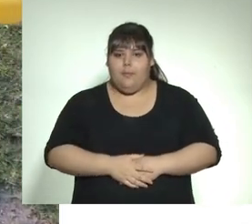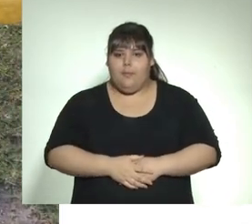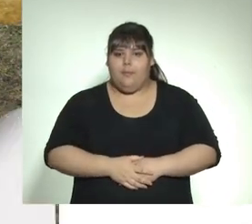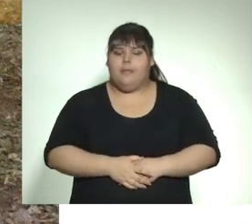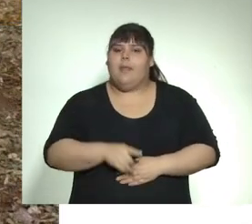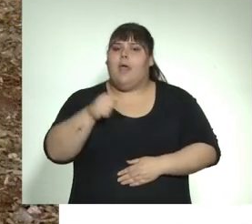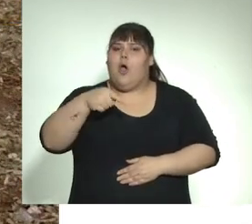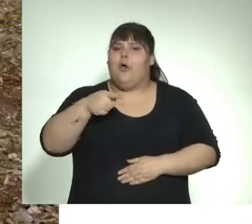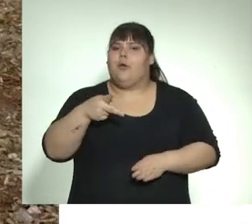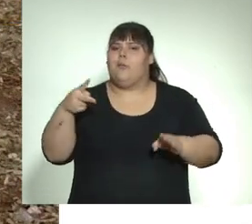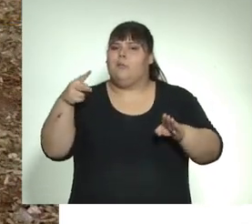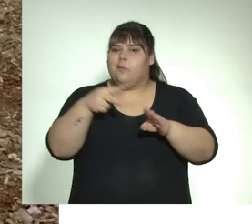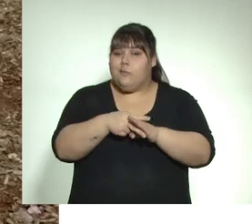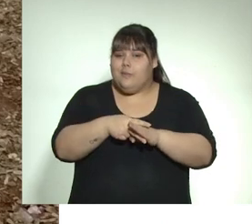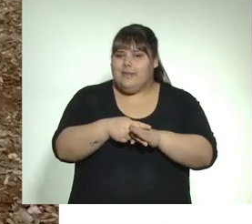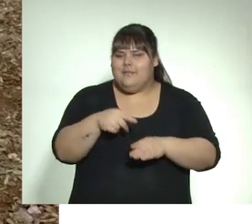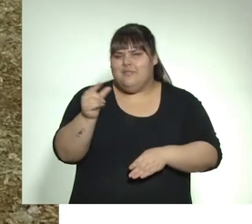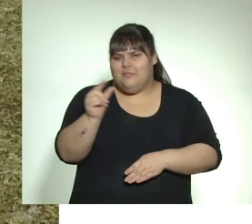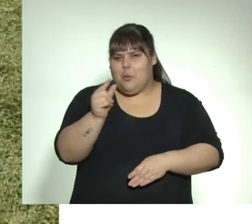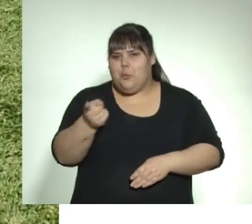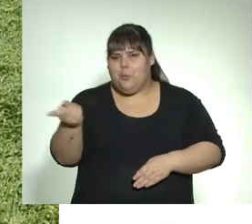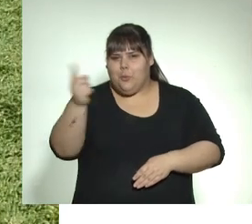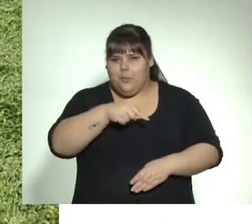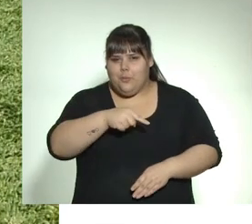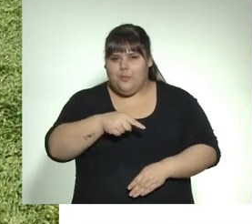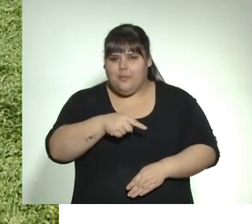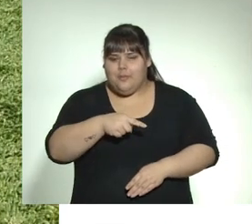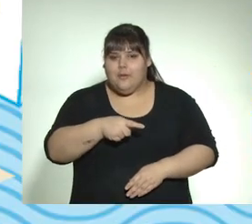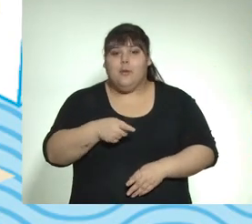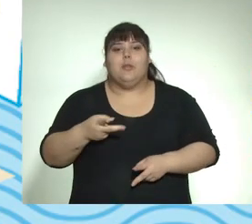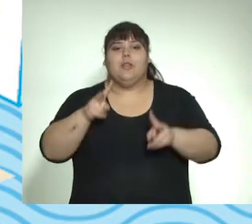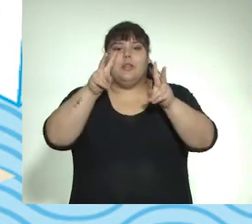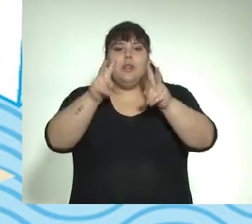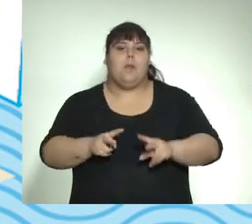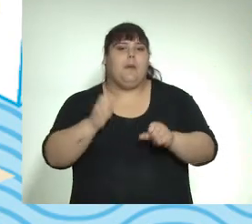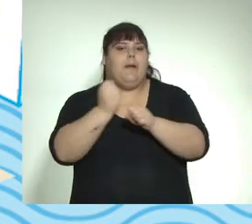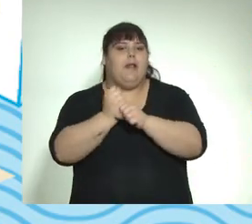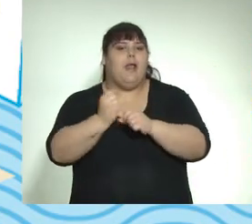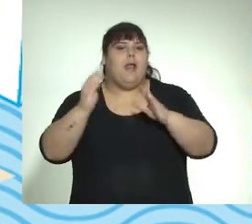país. Y ahora vamos a un corte y enseguida volvemos con más contenidos en